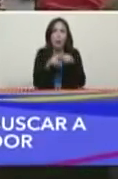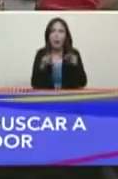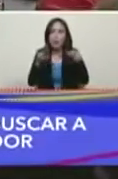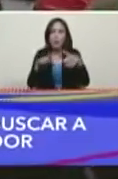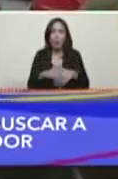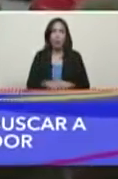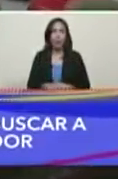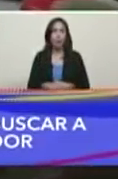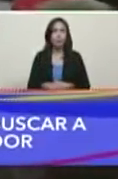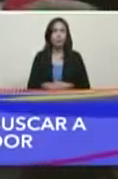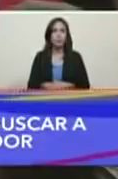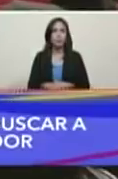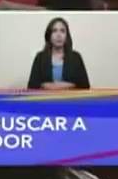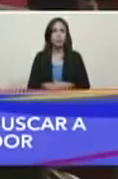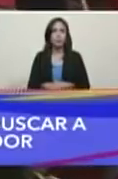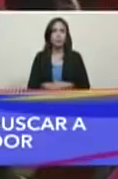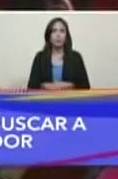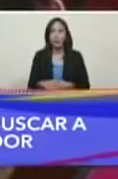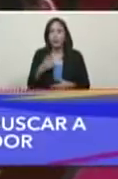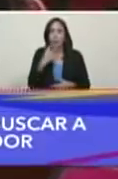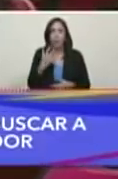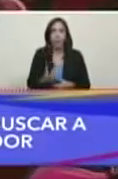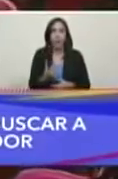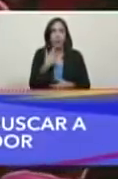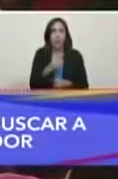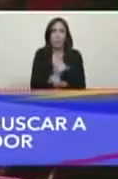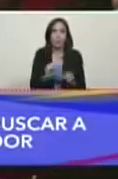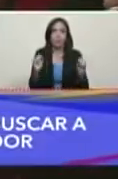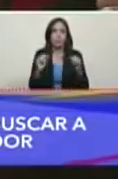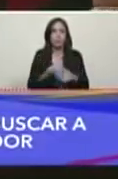Se le sale la baba.